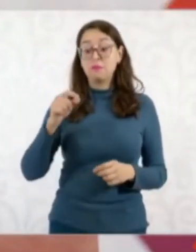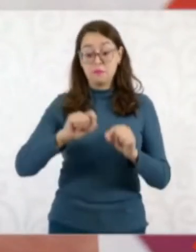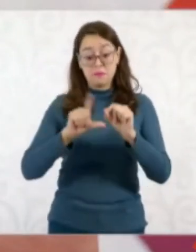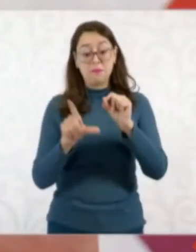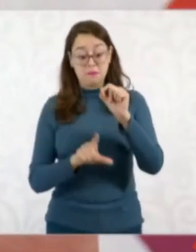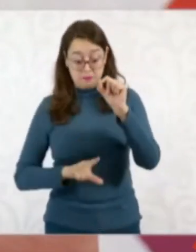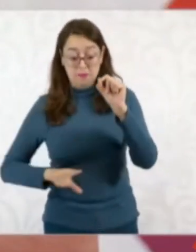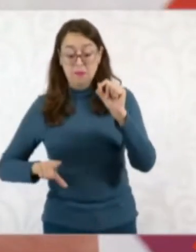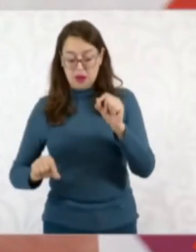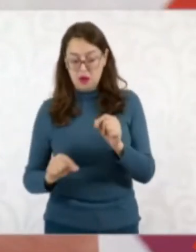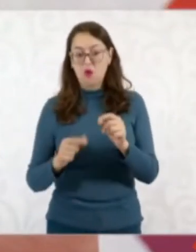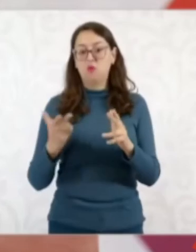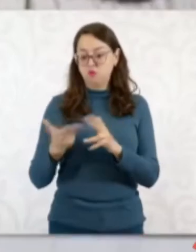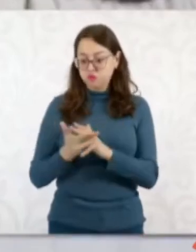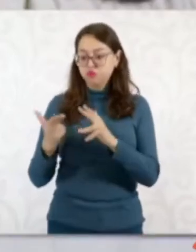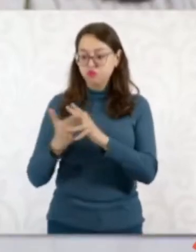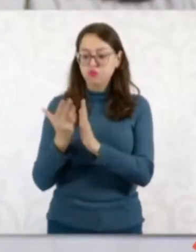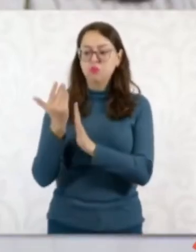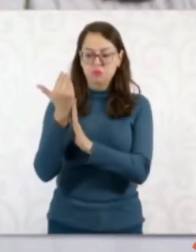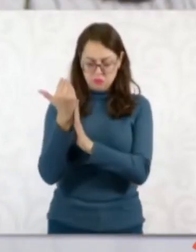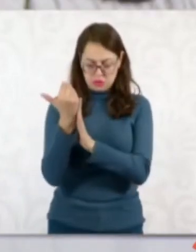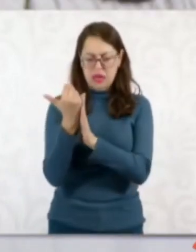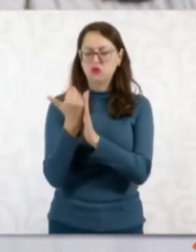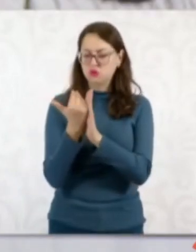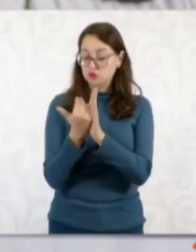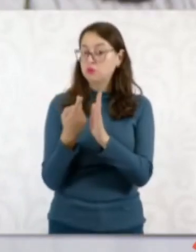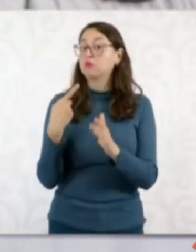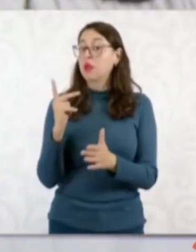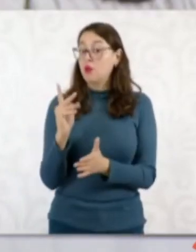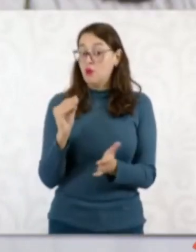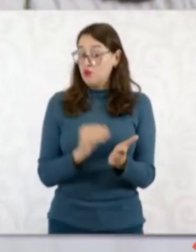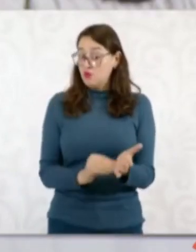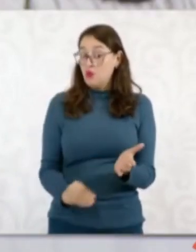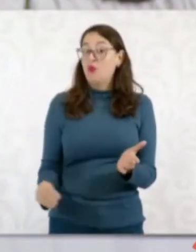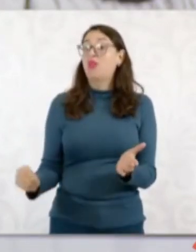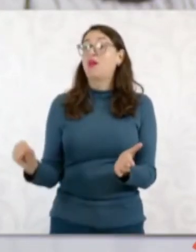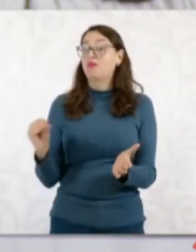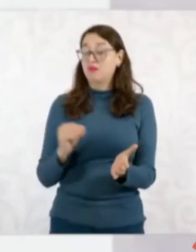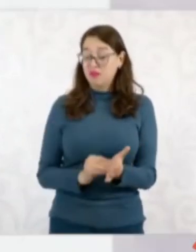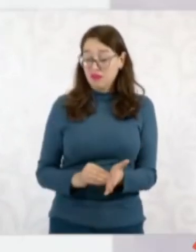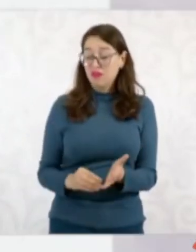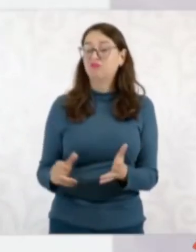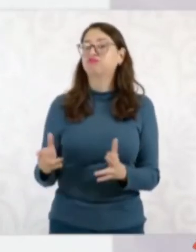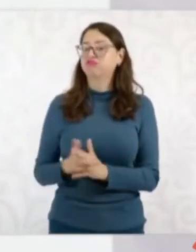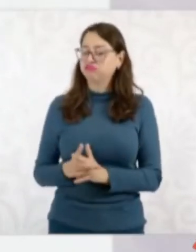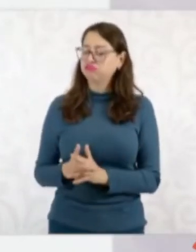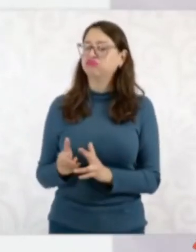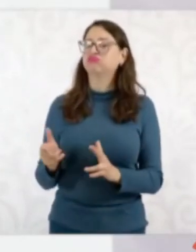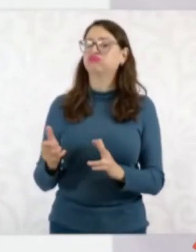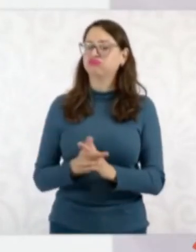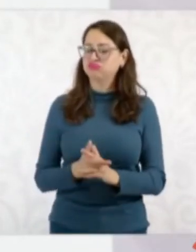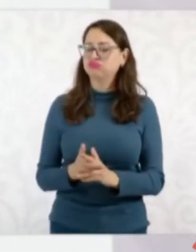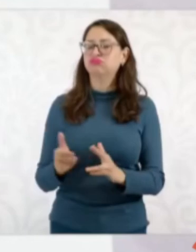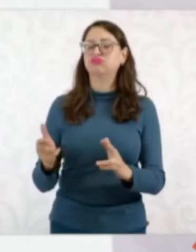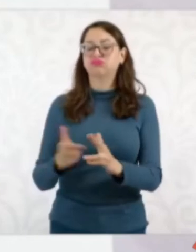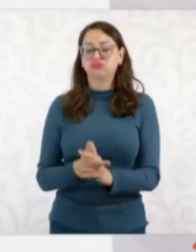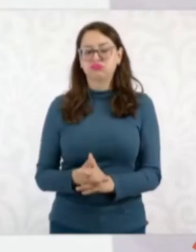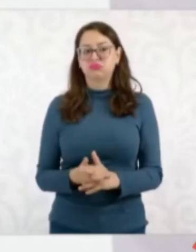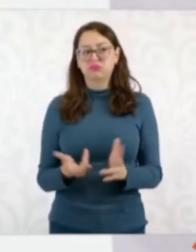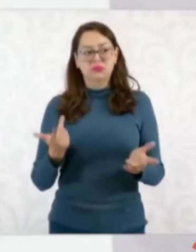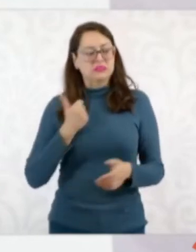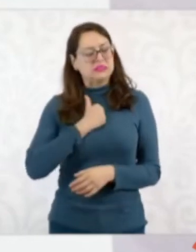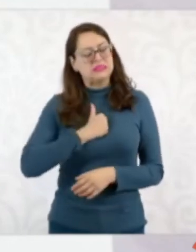feminicidios, todavía se cometen feminicidios. Y muchos de ellos, lamentablemente, siguen sin